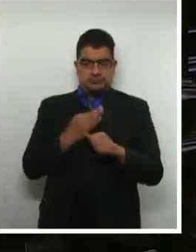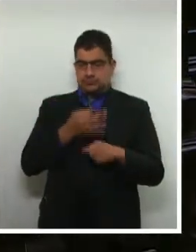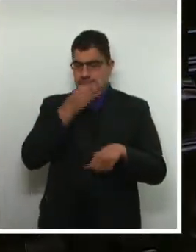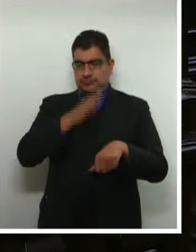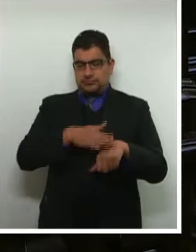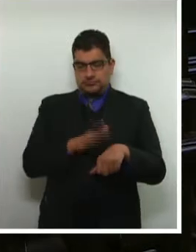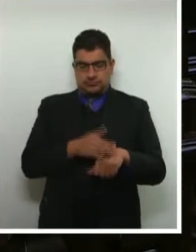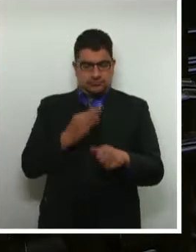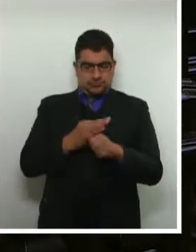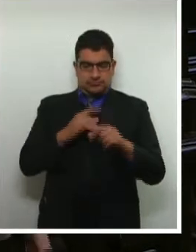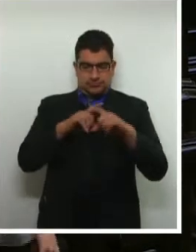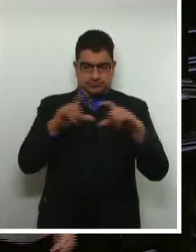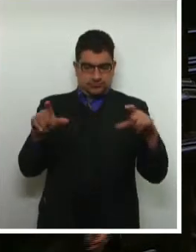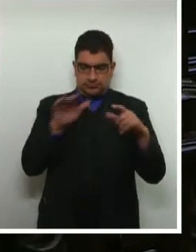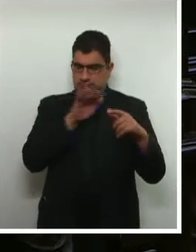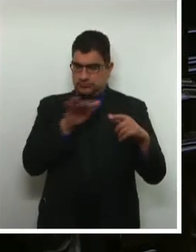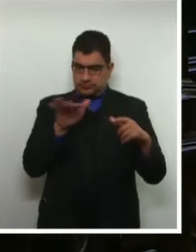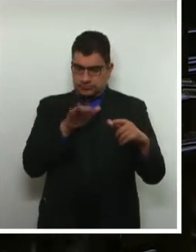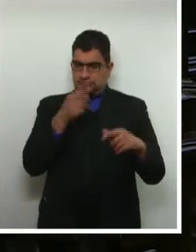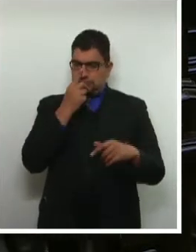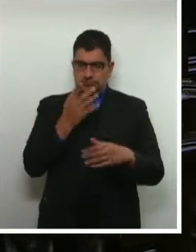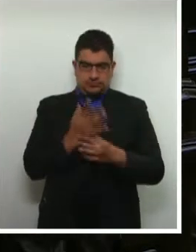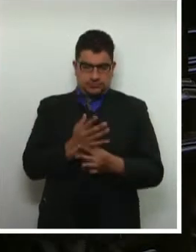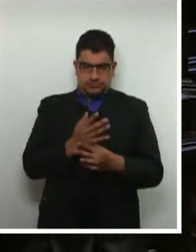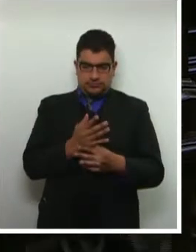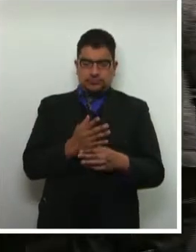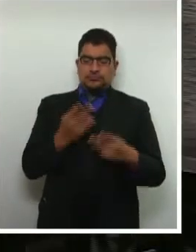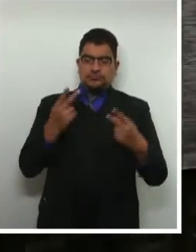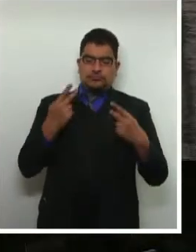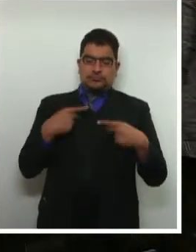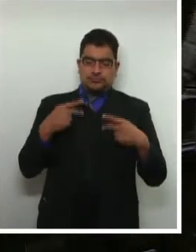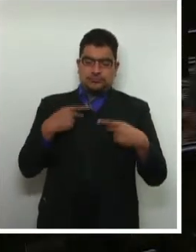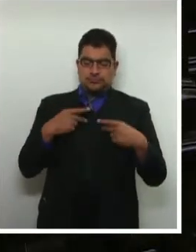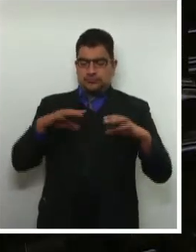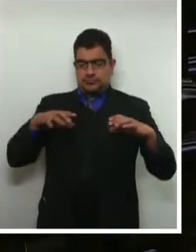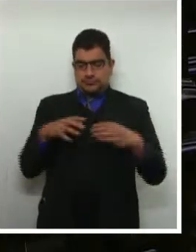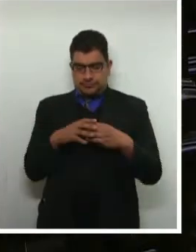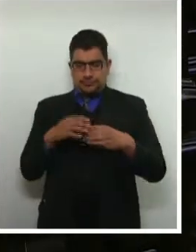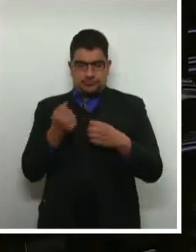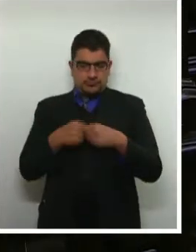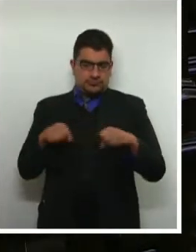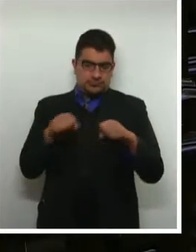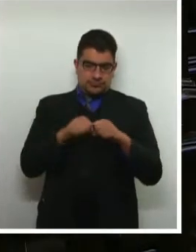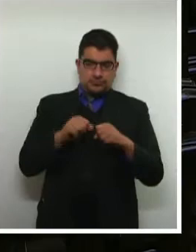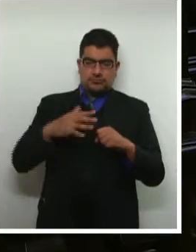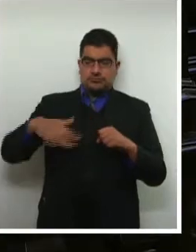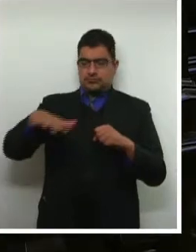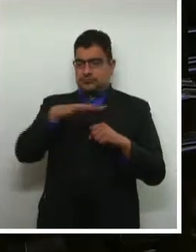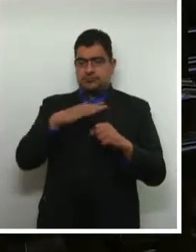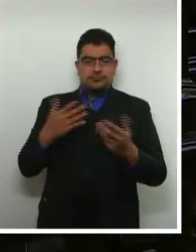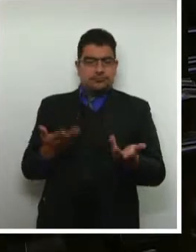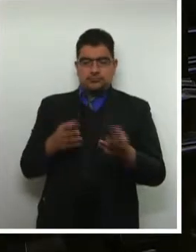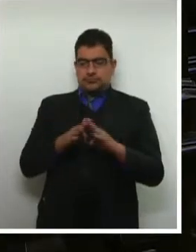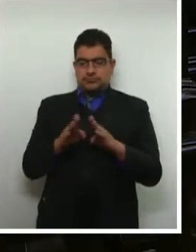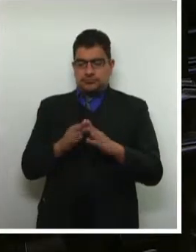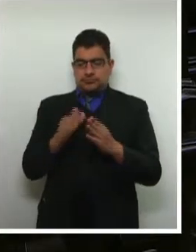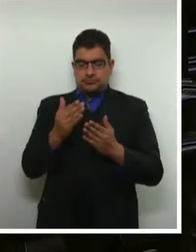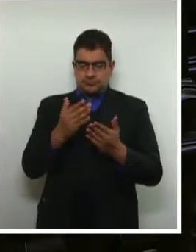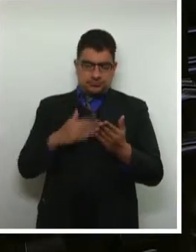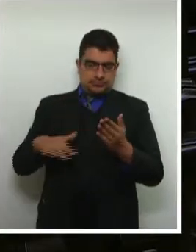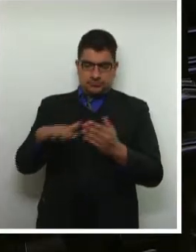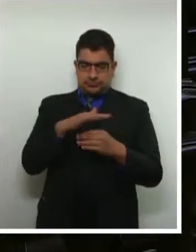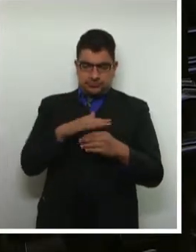de este apartado se señala el Consejo Económico, Social y Ambiental. Se menciona que el